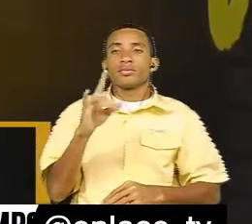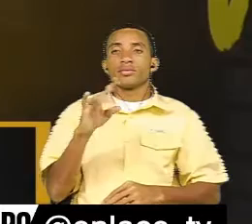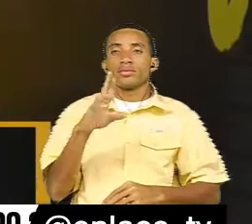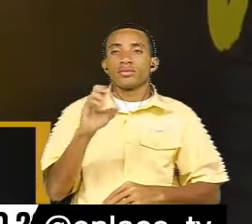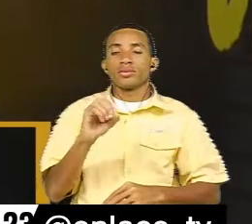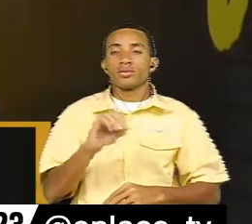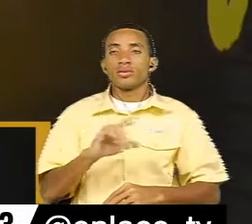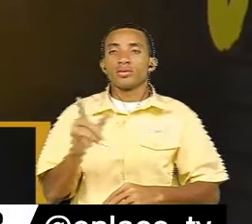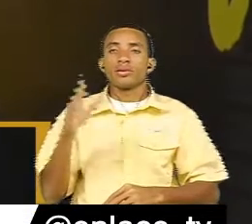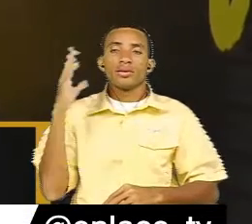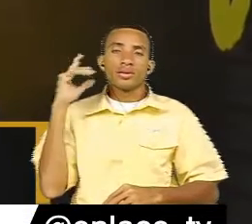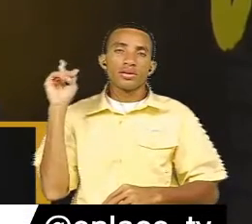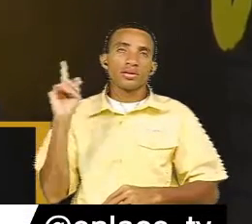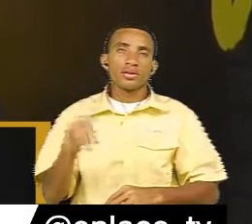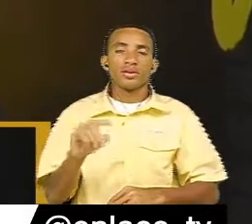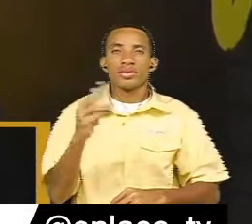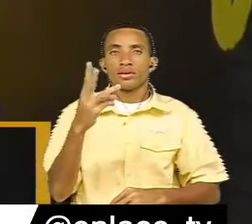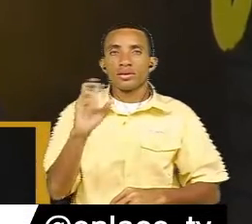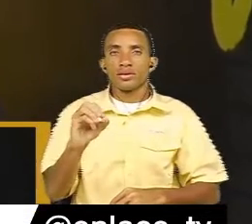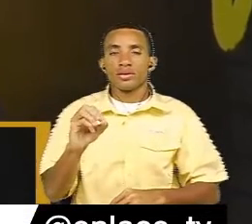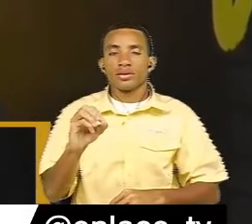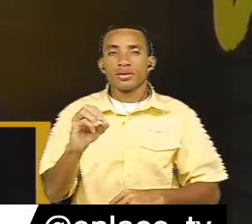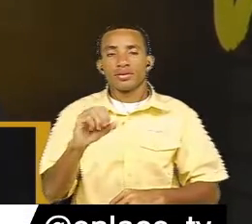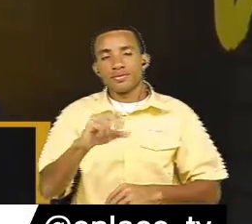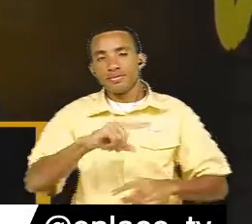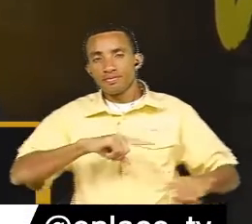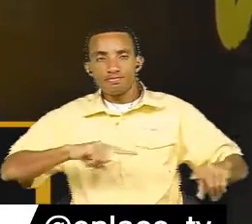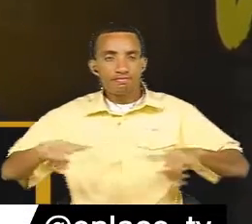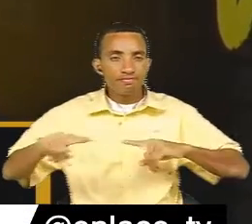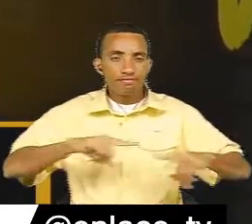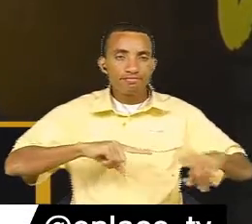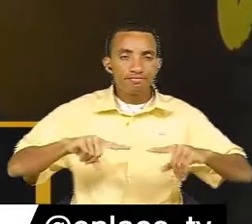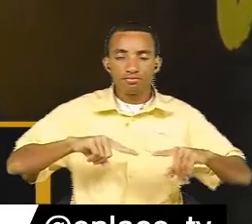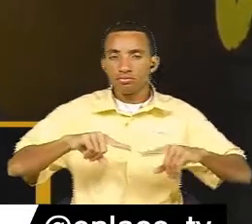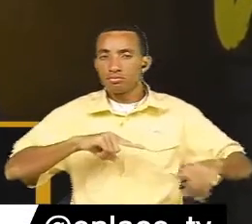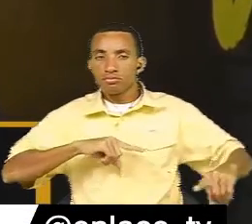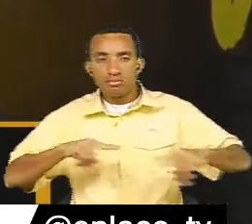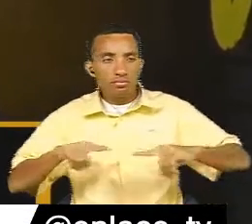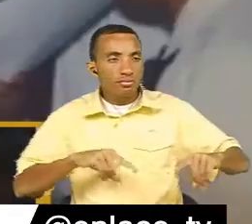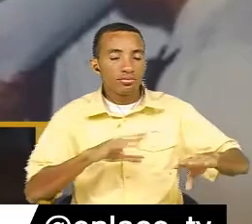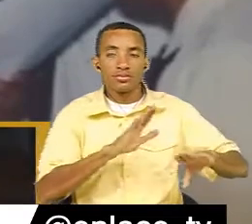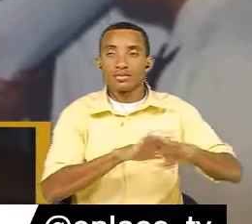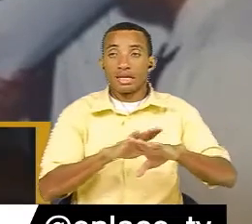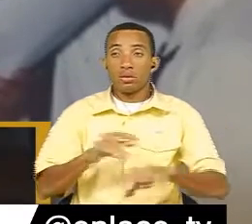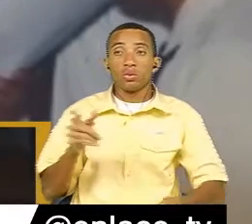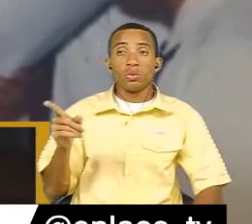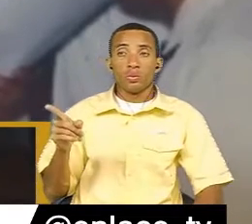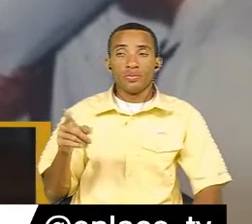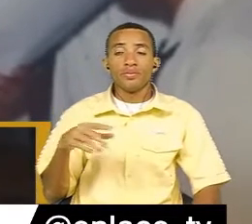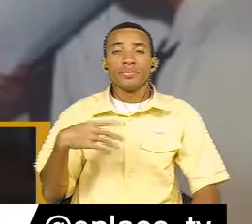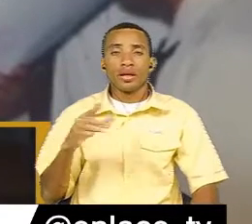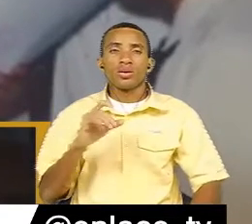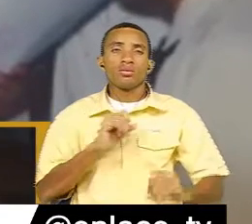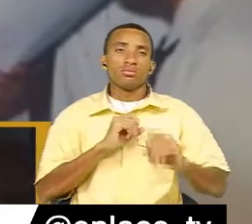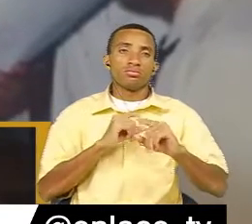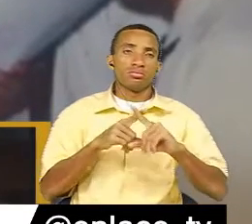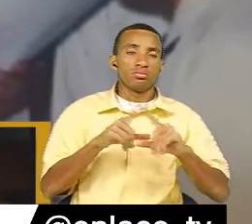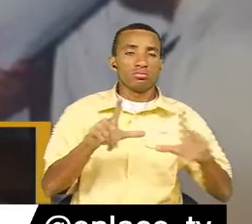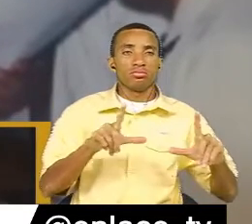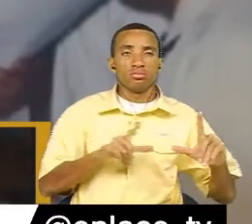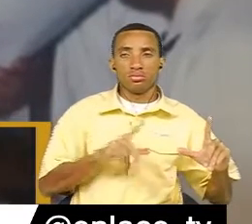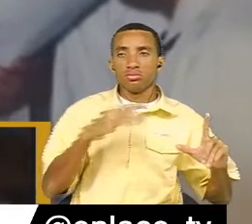fue por más de 30 años rector del Seminario San Pedro Claver. Por eso estamos invitando a todos los exalumnos, amigos, conocidos